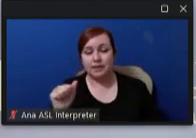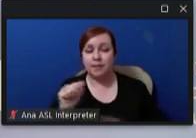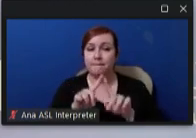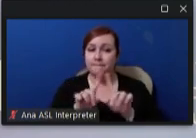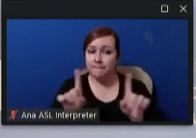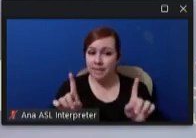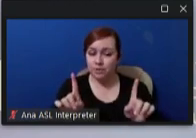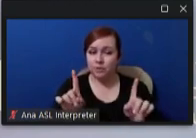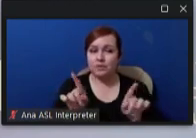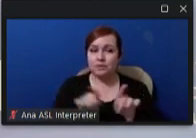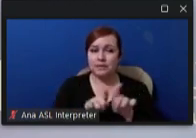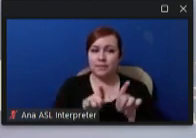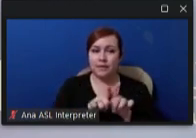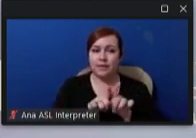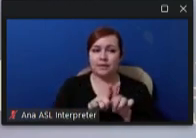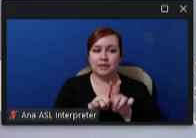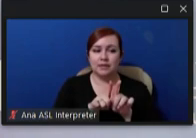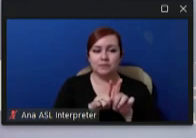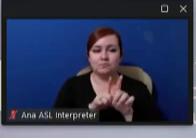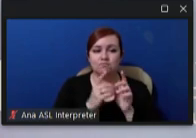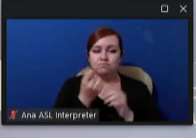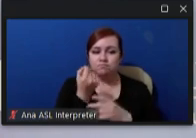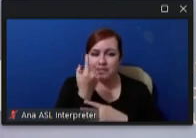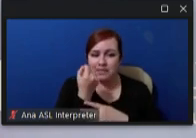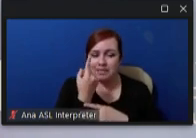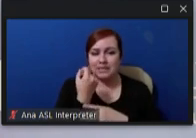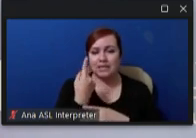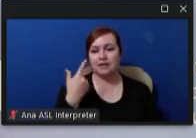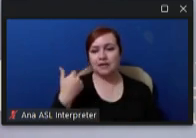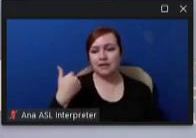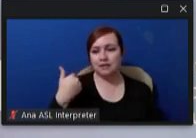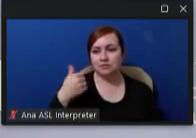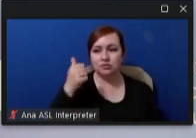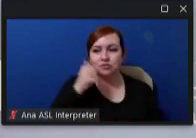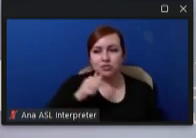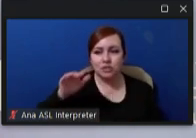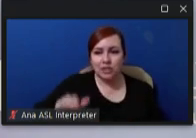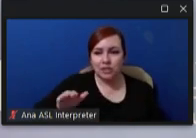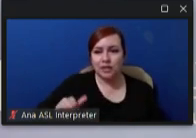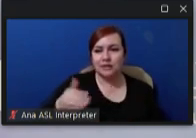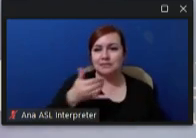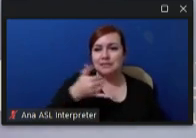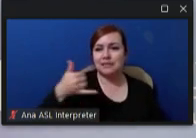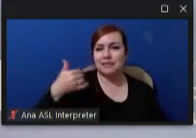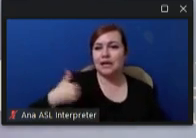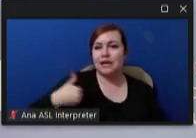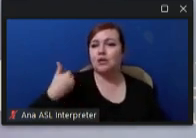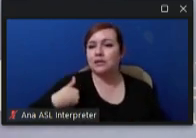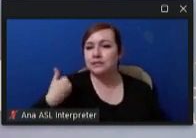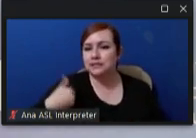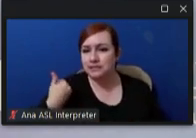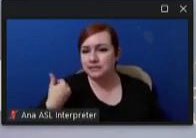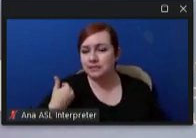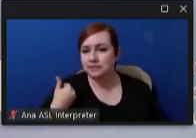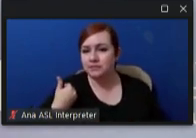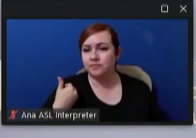de condición de niñas y de adolescentes. Un poco en esa